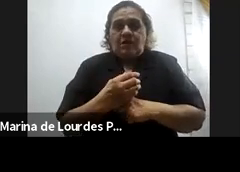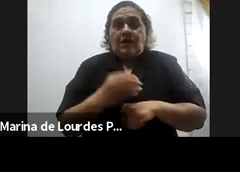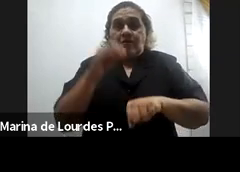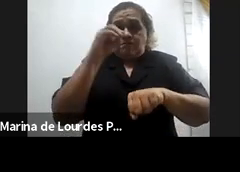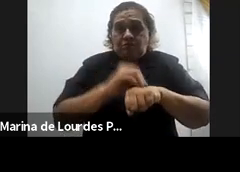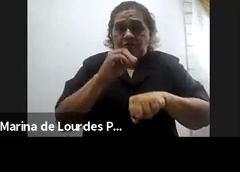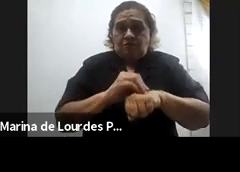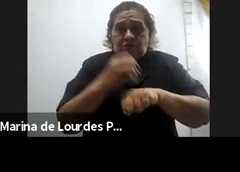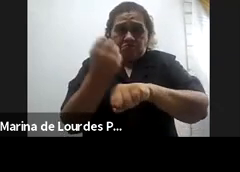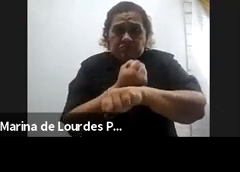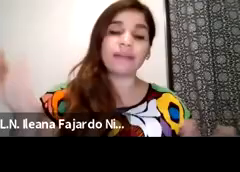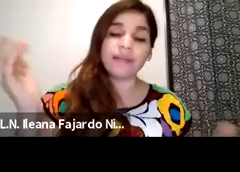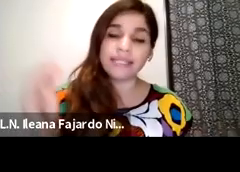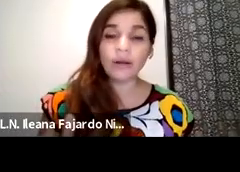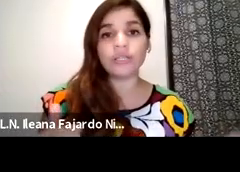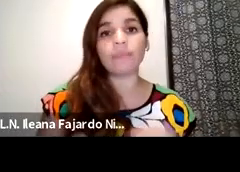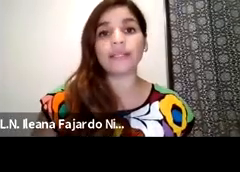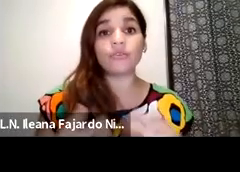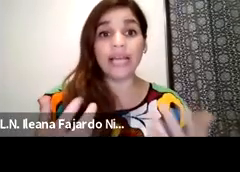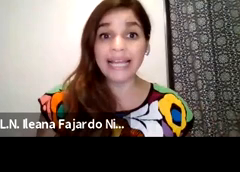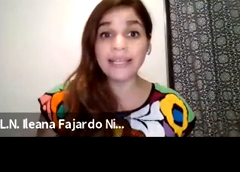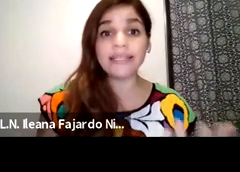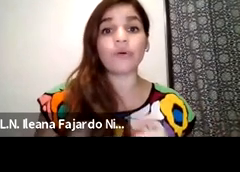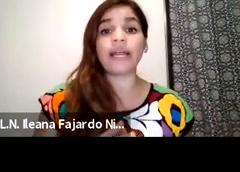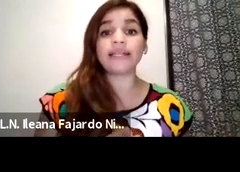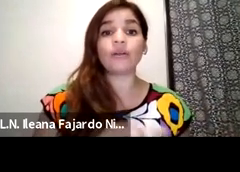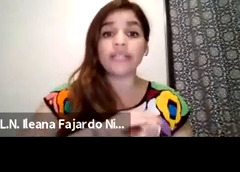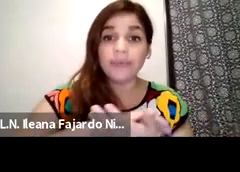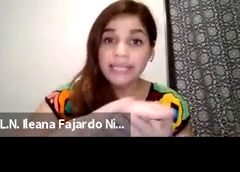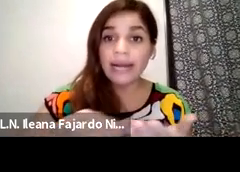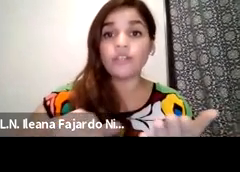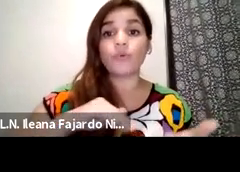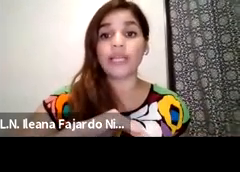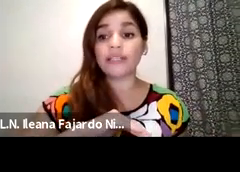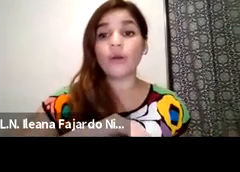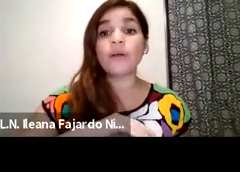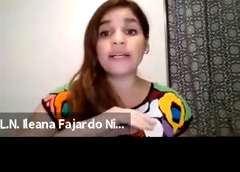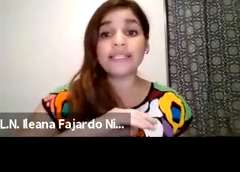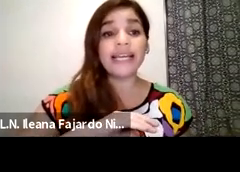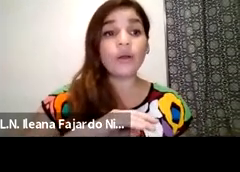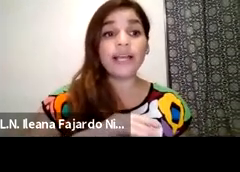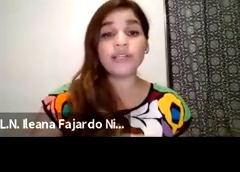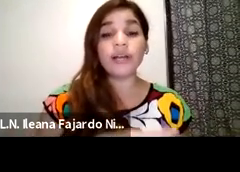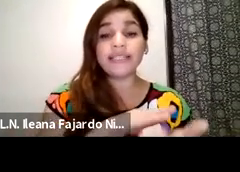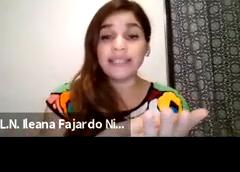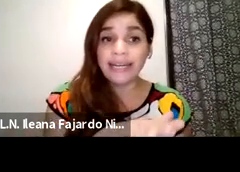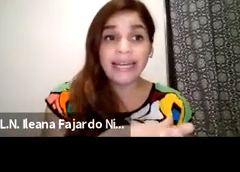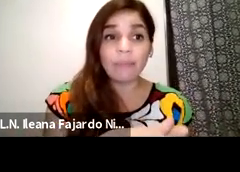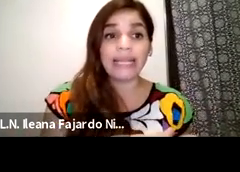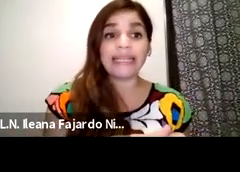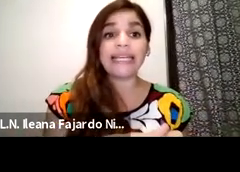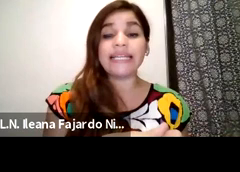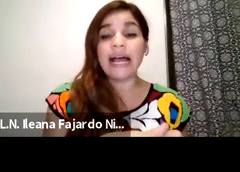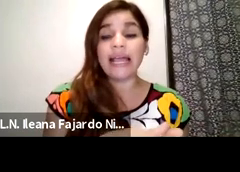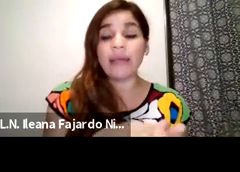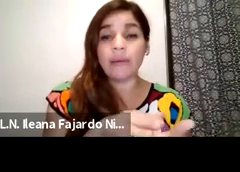zapatos también es muy importante, hay que revisar los zapatos antes de ponérselos, revisarlos por dentro, ya que en ocasiones si tienen